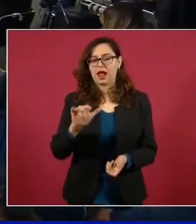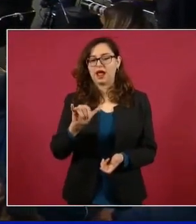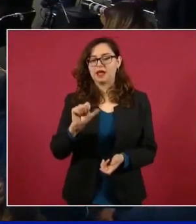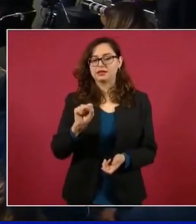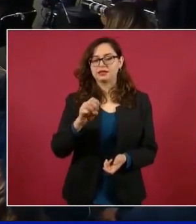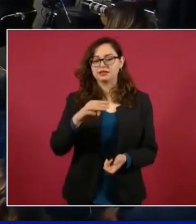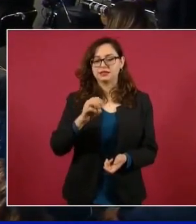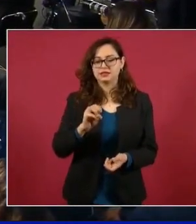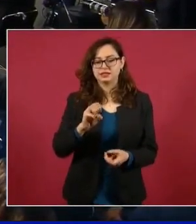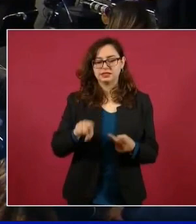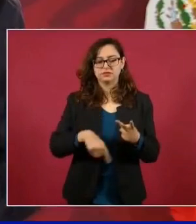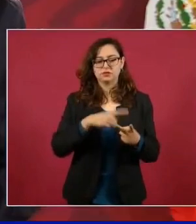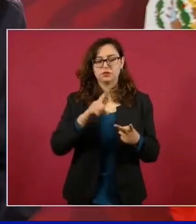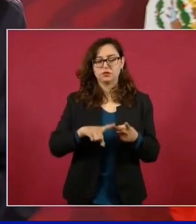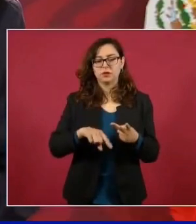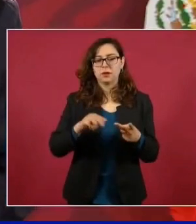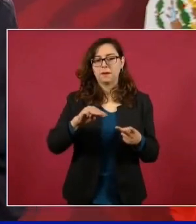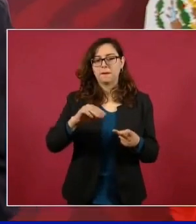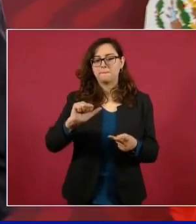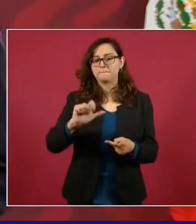el llamado maximato.